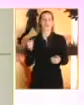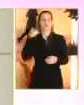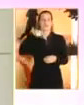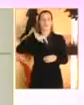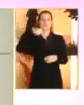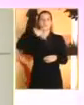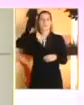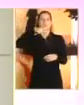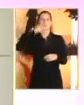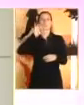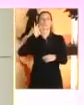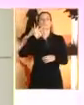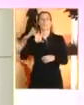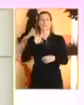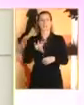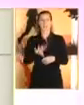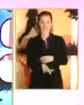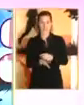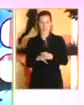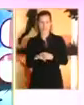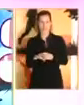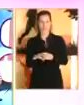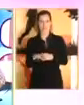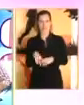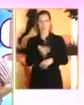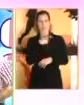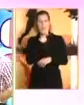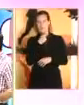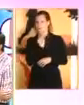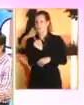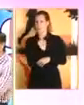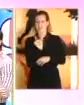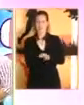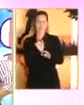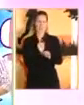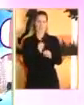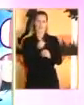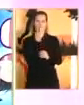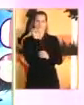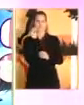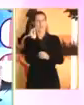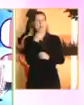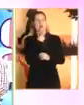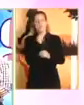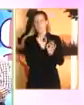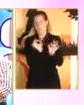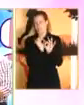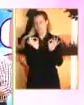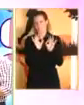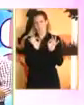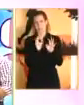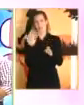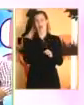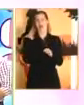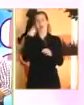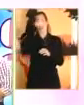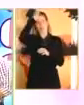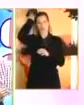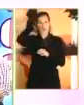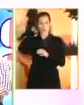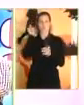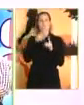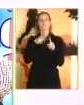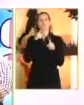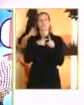para todo este bote. De 15 a 25 gotas. No me gusta. ¿No? ¿No te gusta la lavanda? Pues es una flor mediterránea que utilizaban los romanos, de ahí viene su nombre,